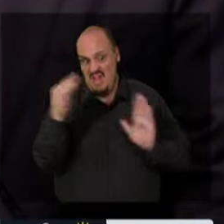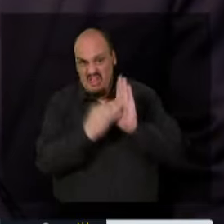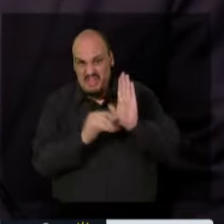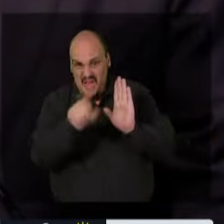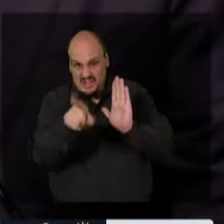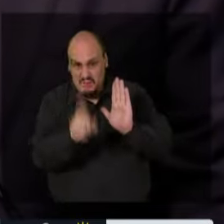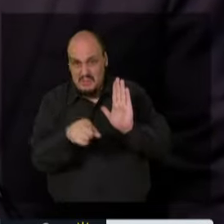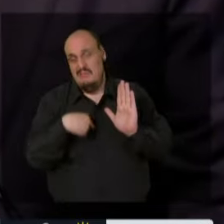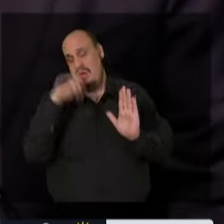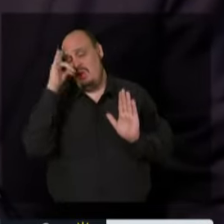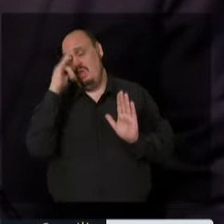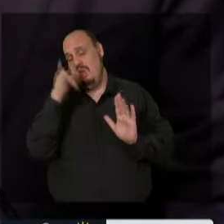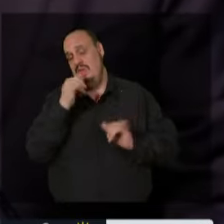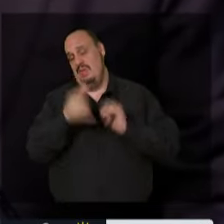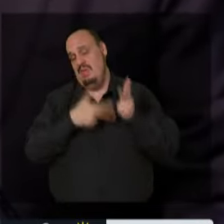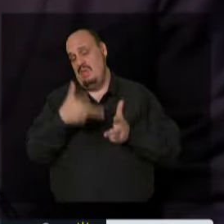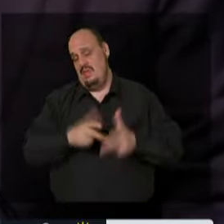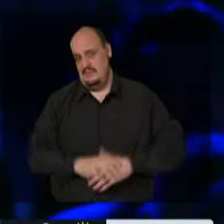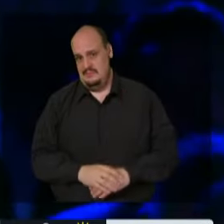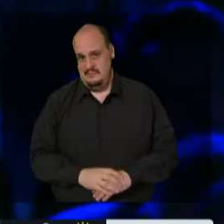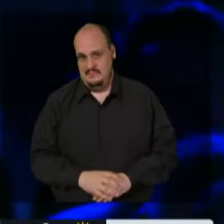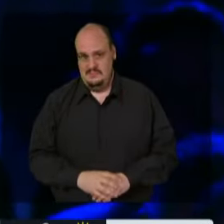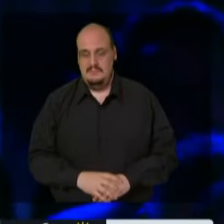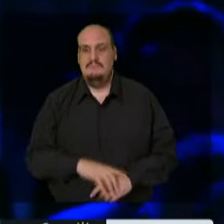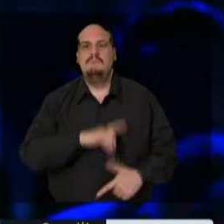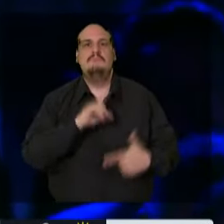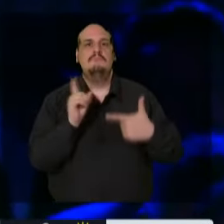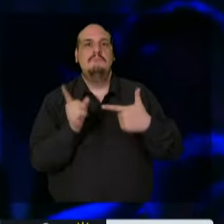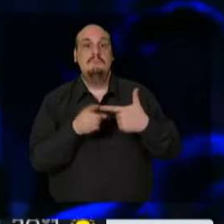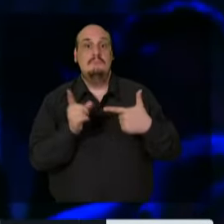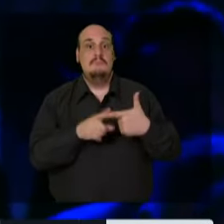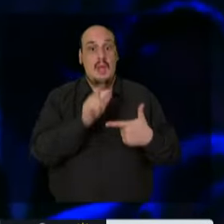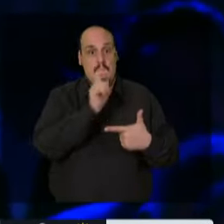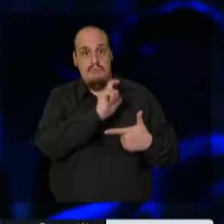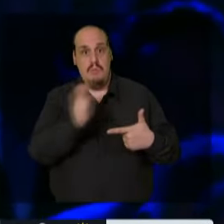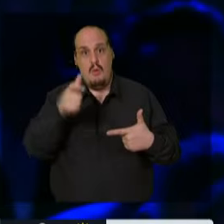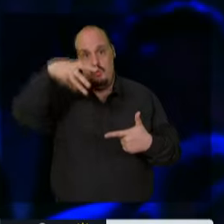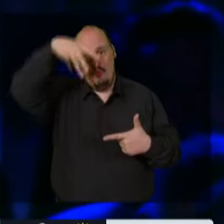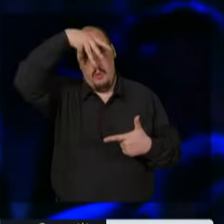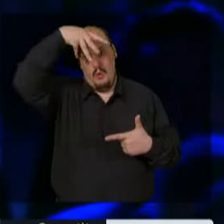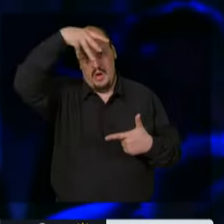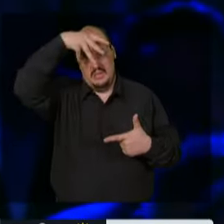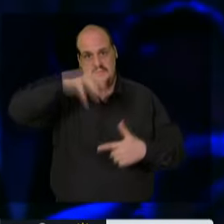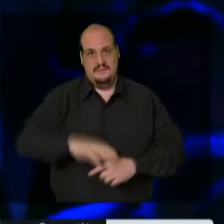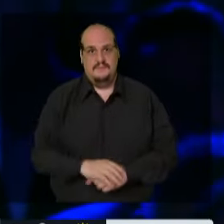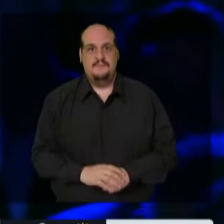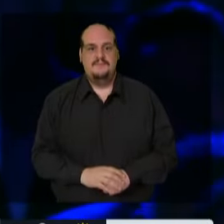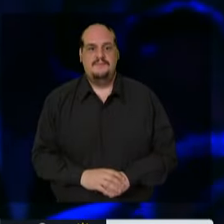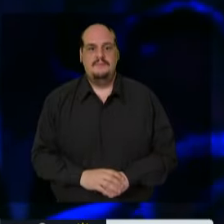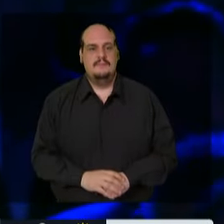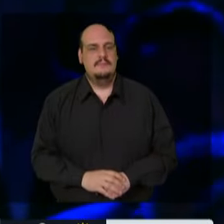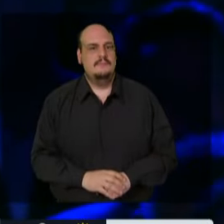cualquier relato. Es el turno del derecho a réplica de Patricia Bullrich.